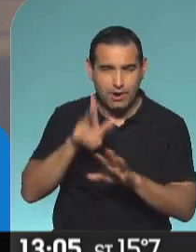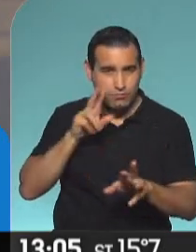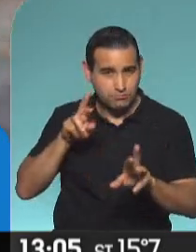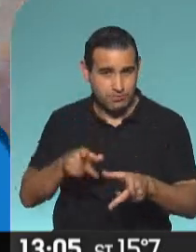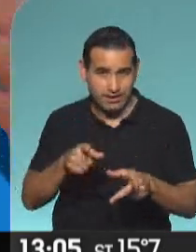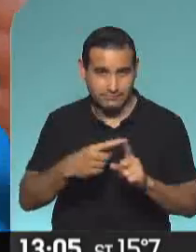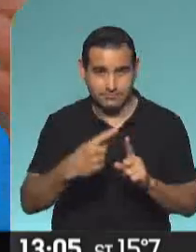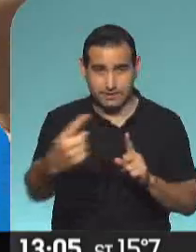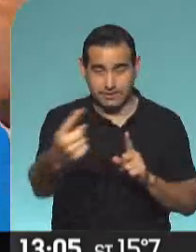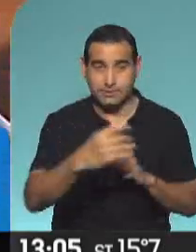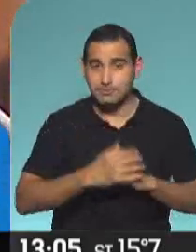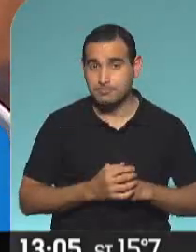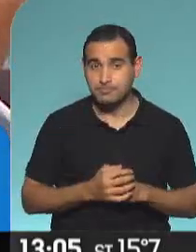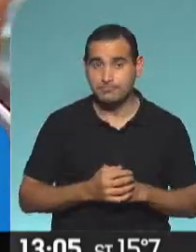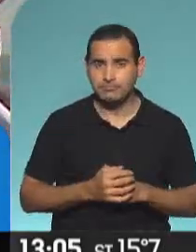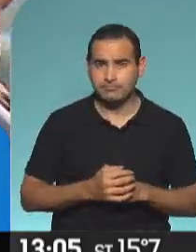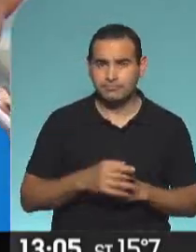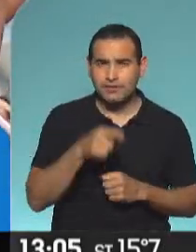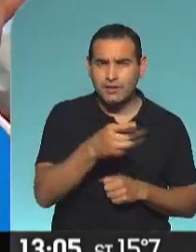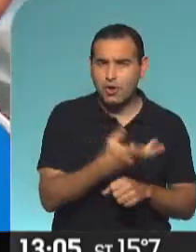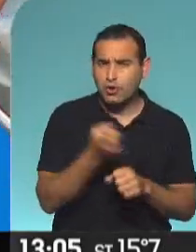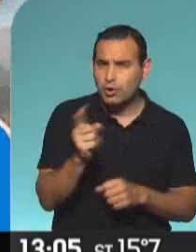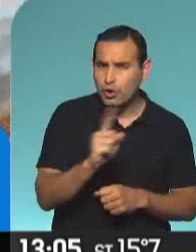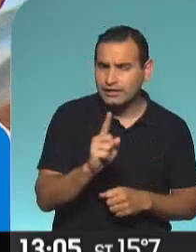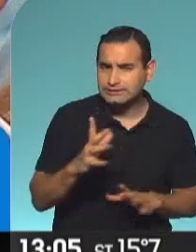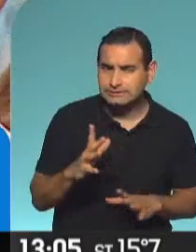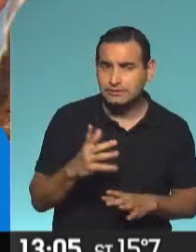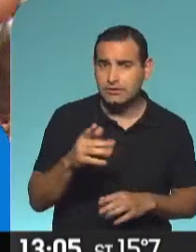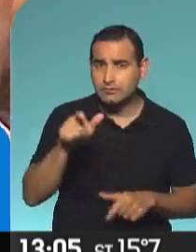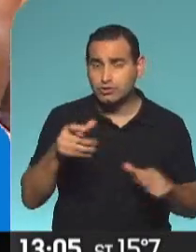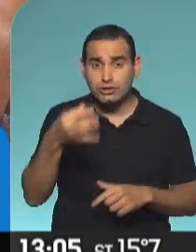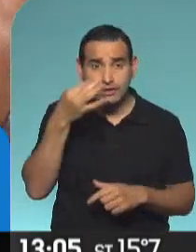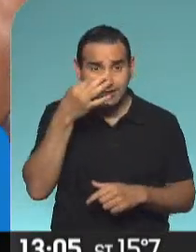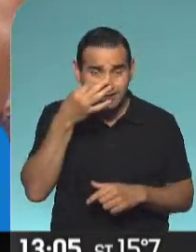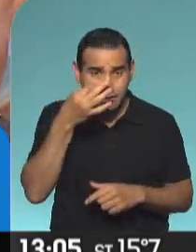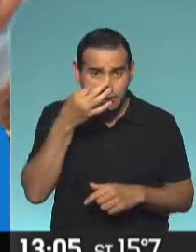Mire, todo indica que no fue ningún tipo de robo, nada, los testigos, porque